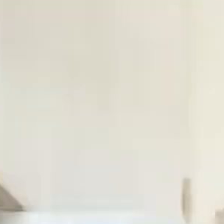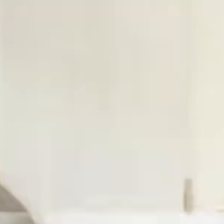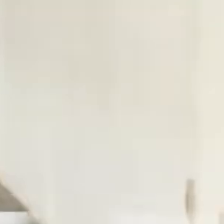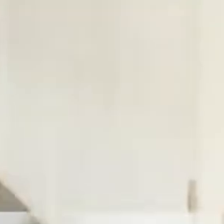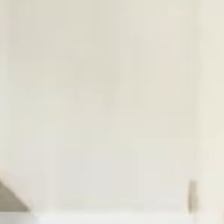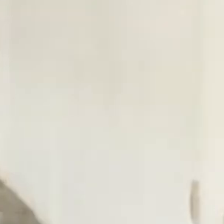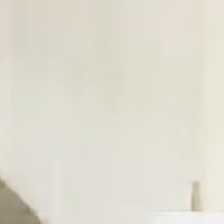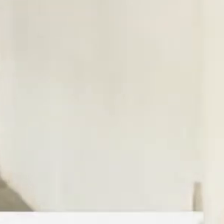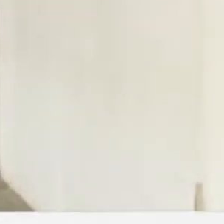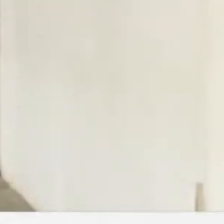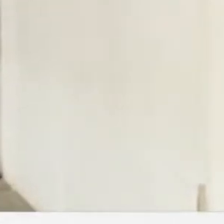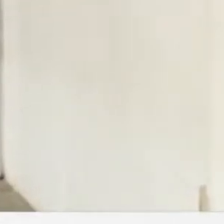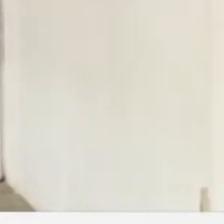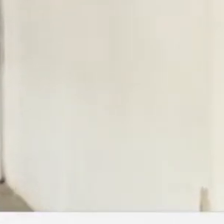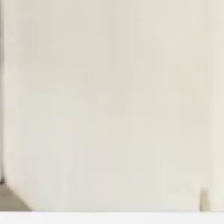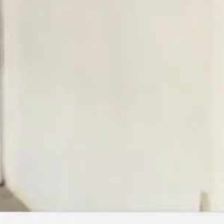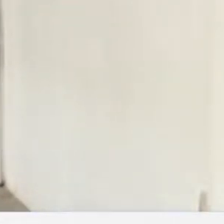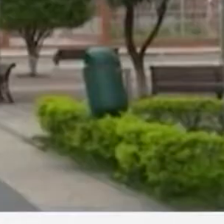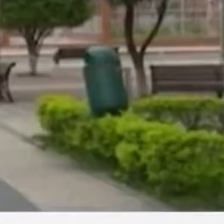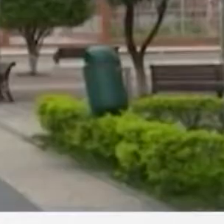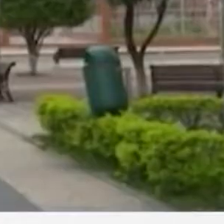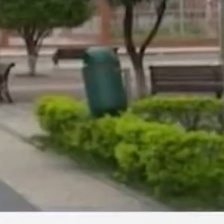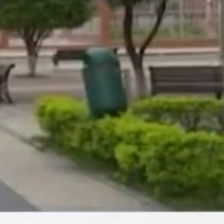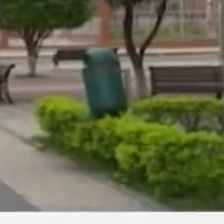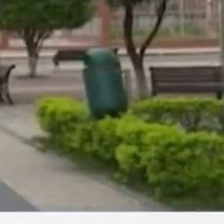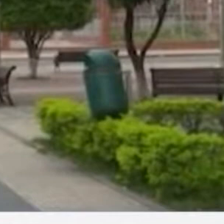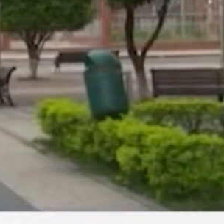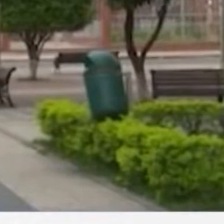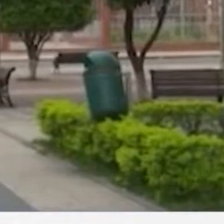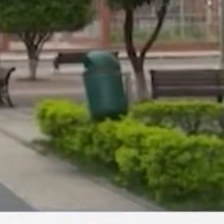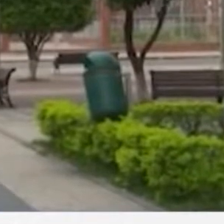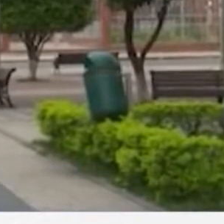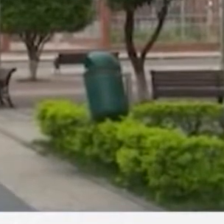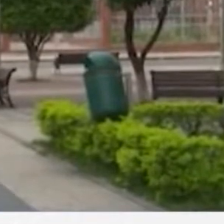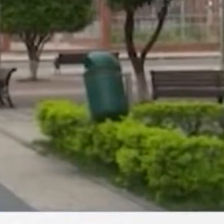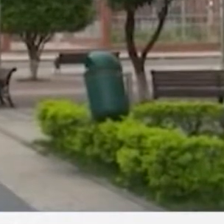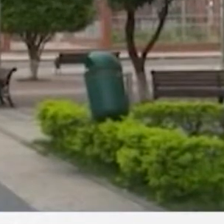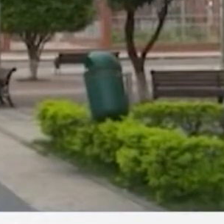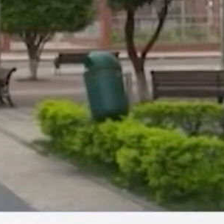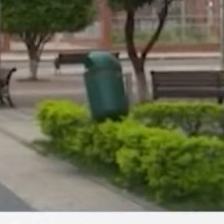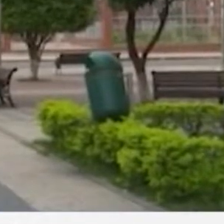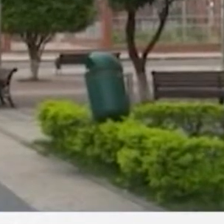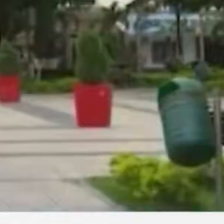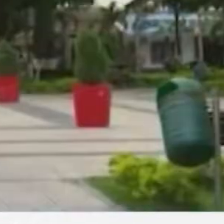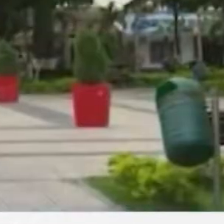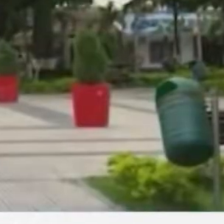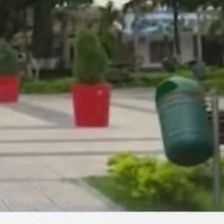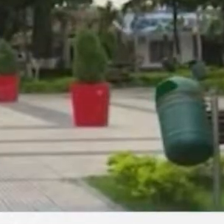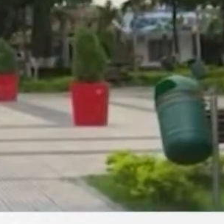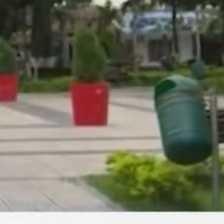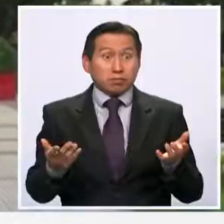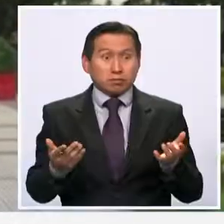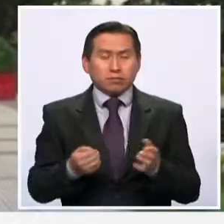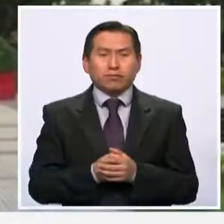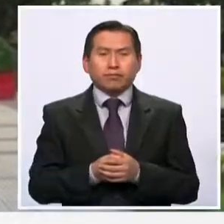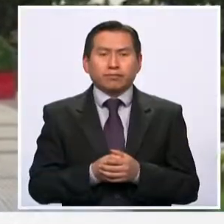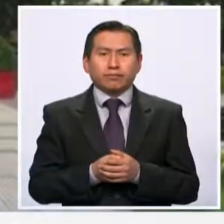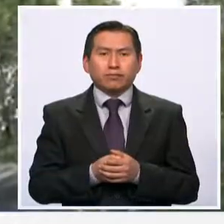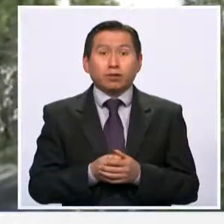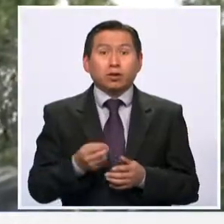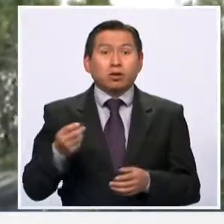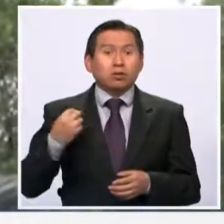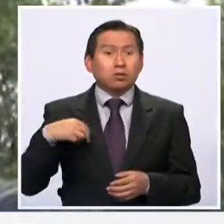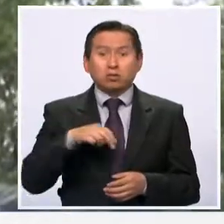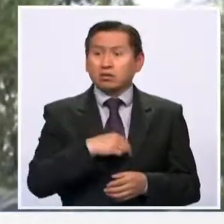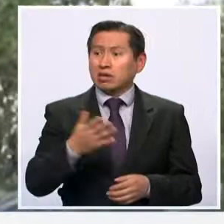Esto nos está causando por no haber cumplido, por desobedecer, porque no hicimos